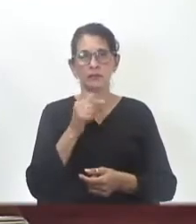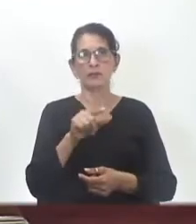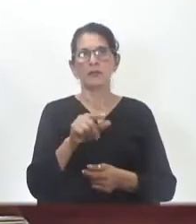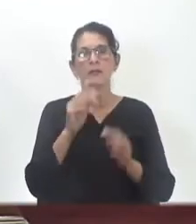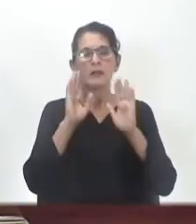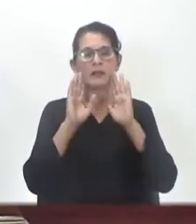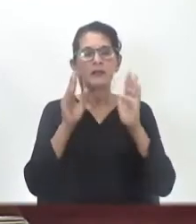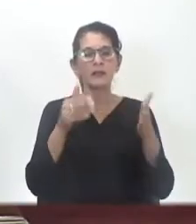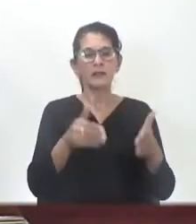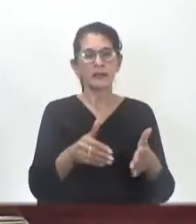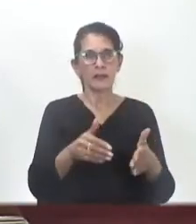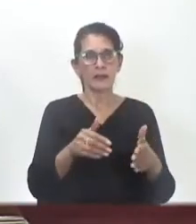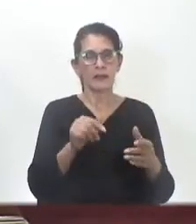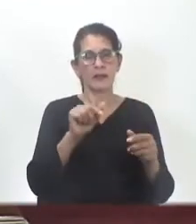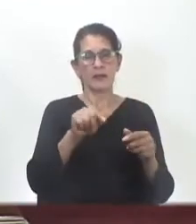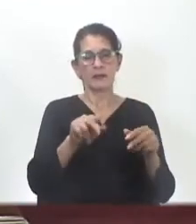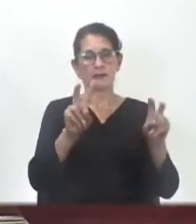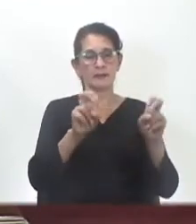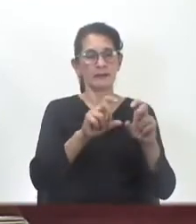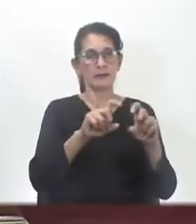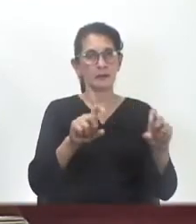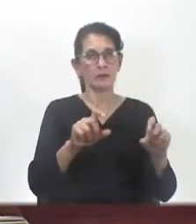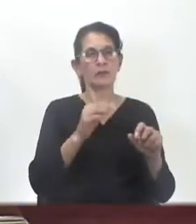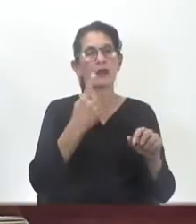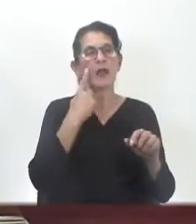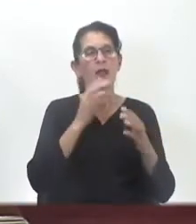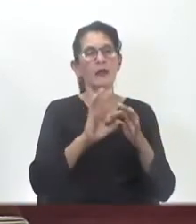parte de su texto a regular la privación de libertad,